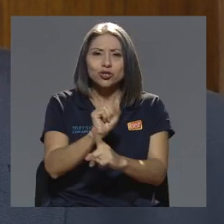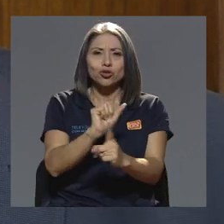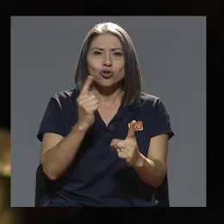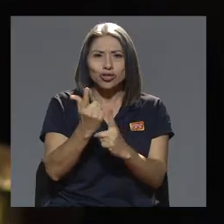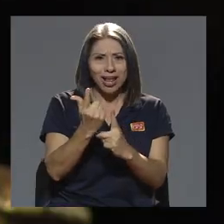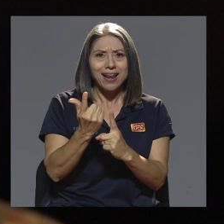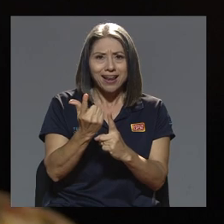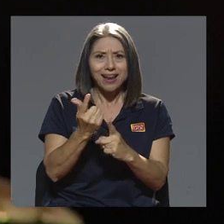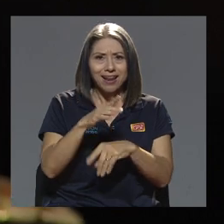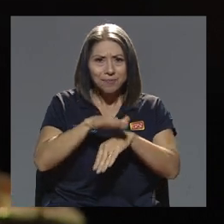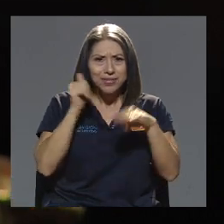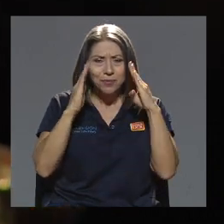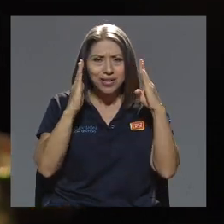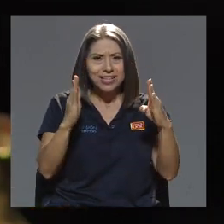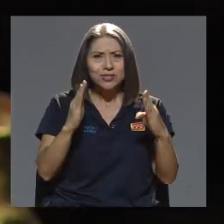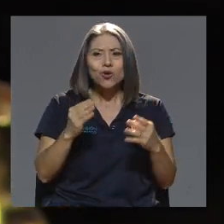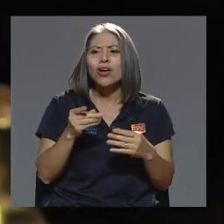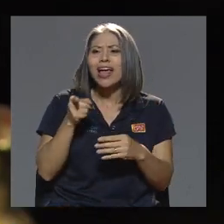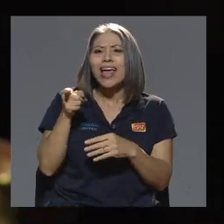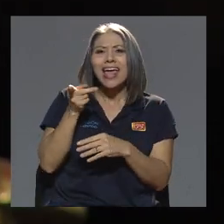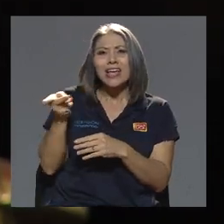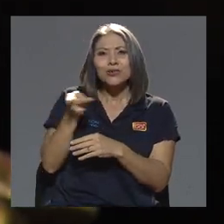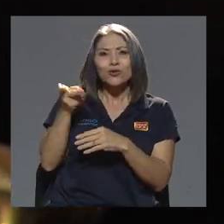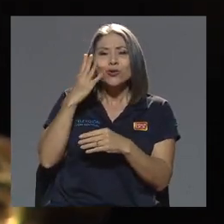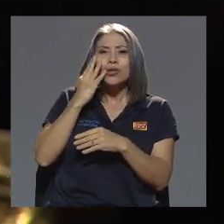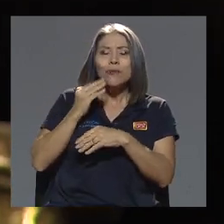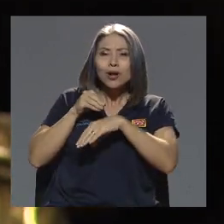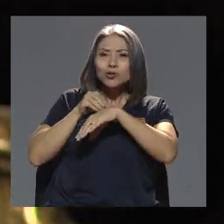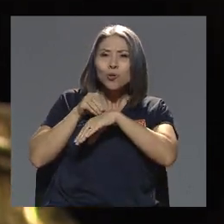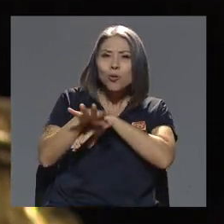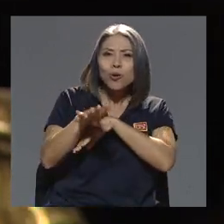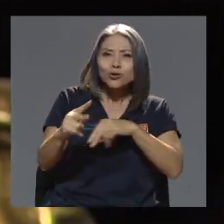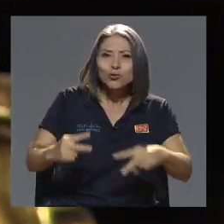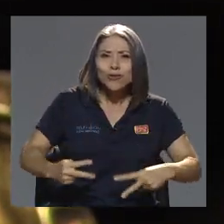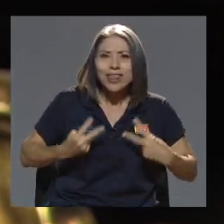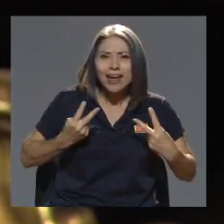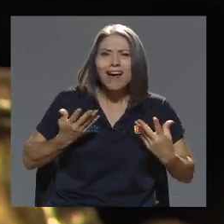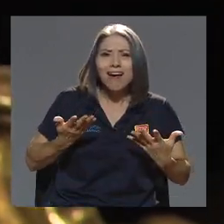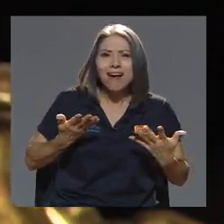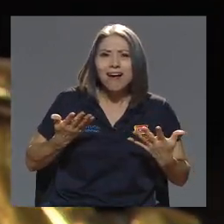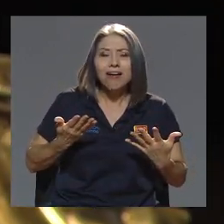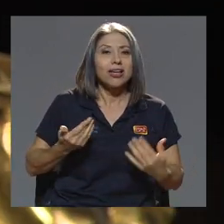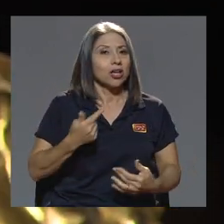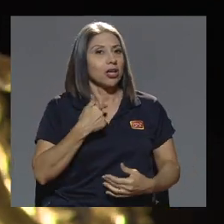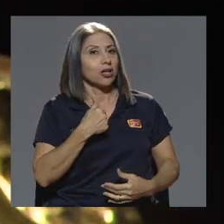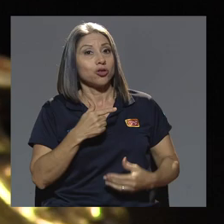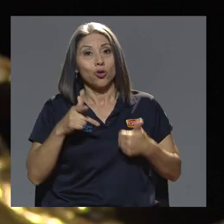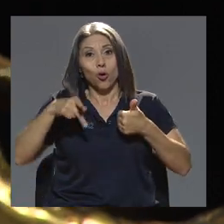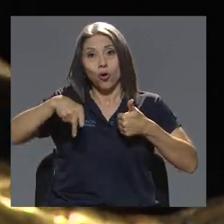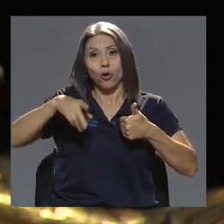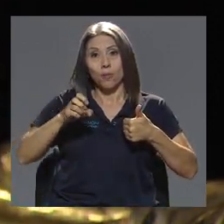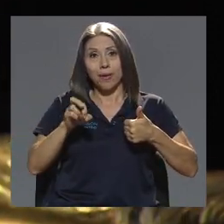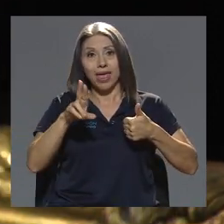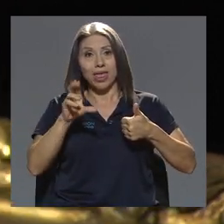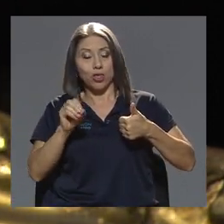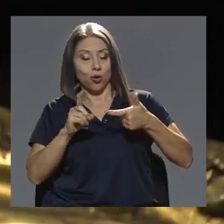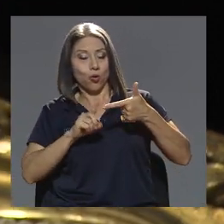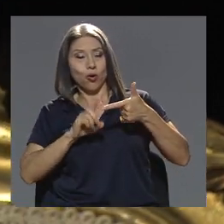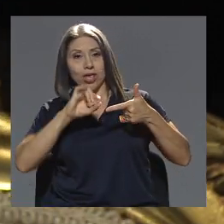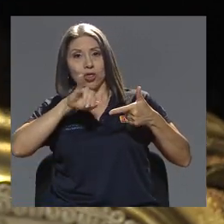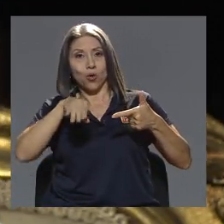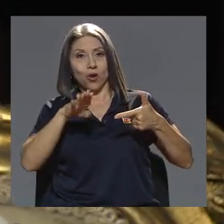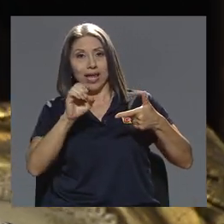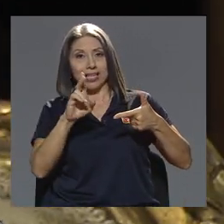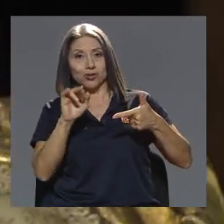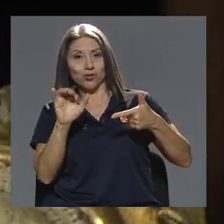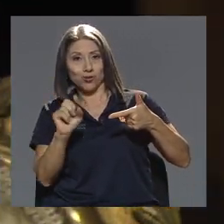la atención. Sí. ¿Qué tanto marcaron su vida? Definitivamente yo siento que los abuelos... Don Pedro y Don Jesús, ¿verdad? Sí, Don Pedro y Don